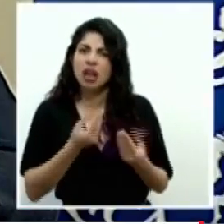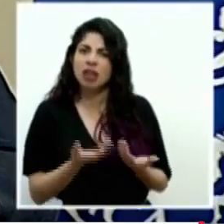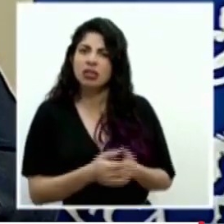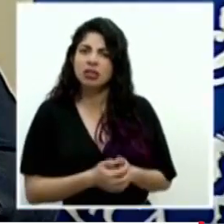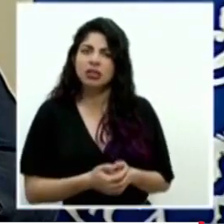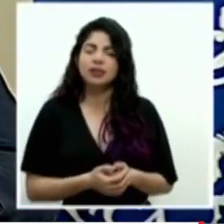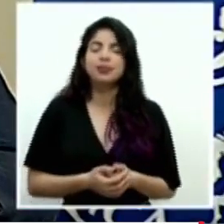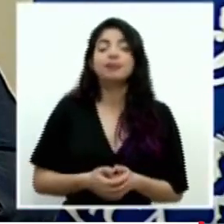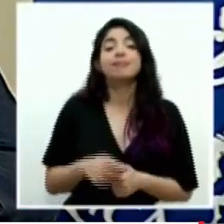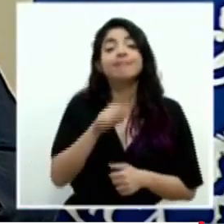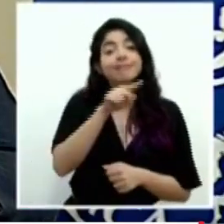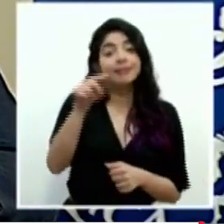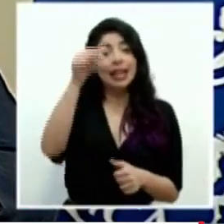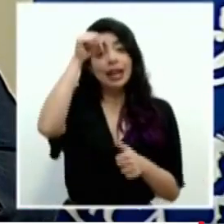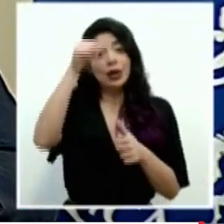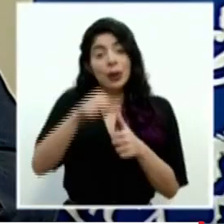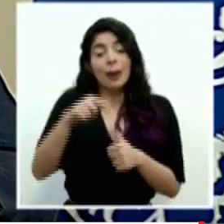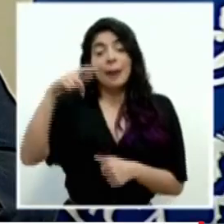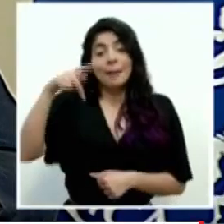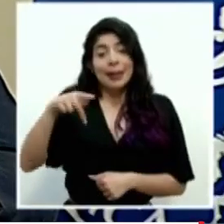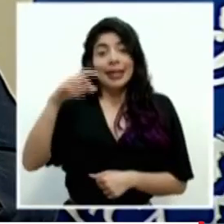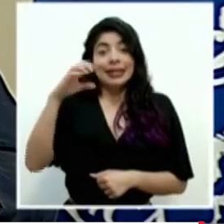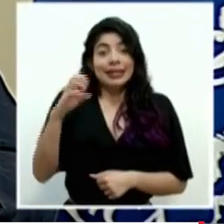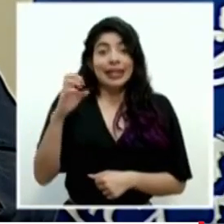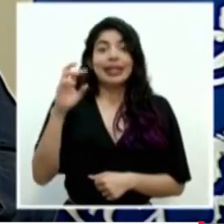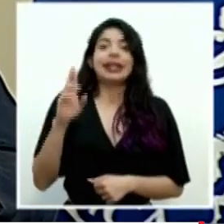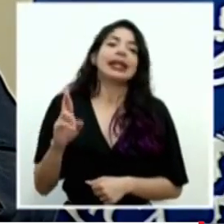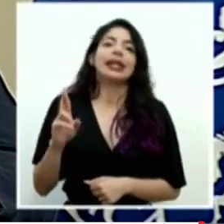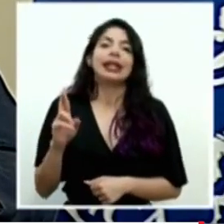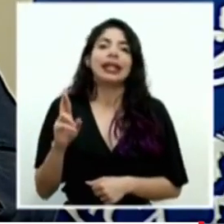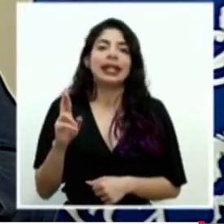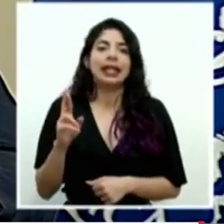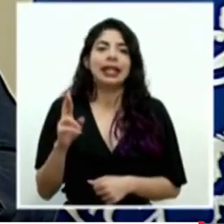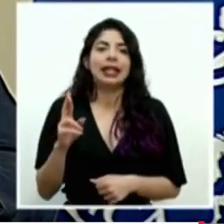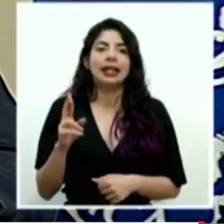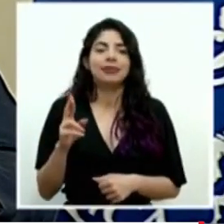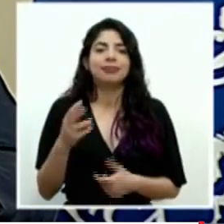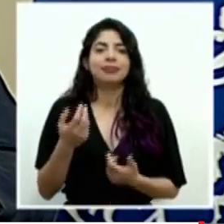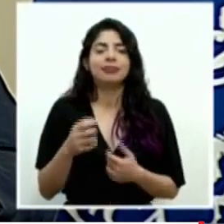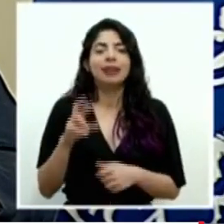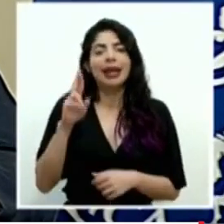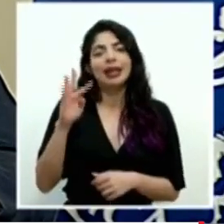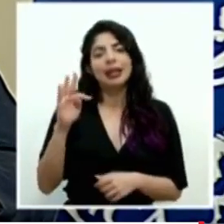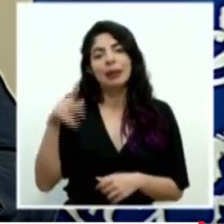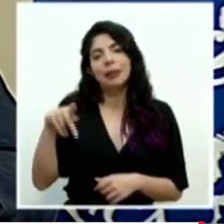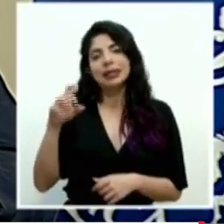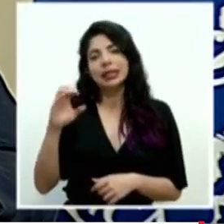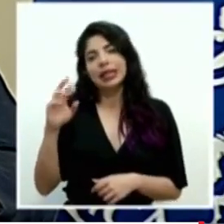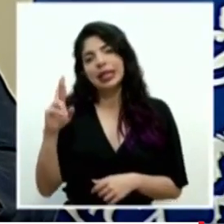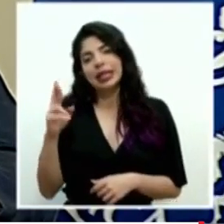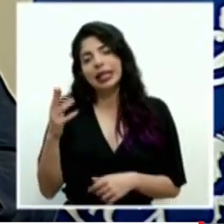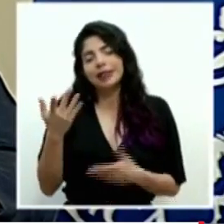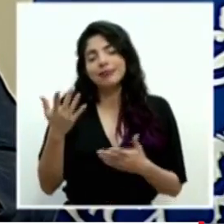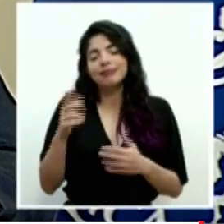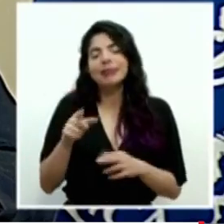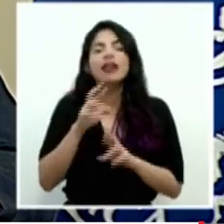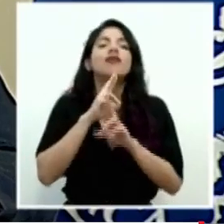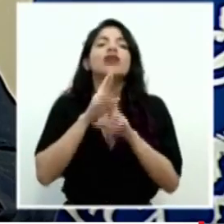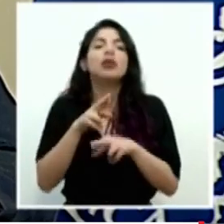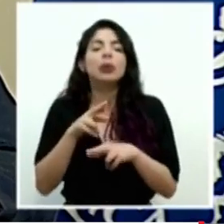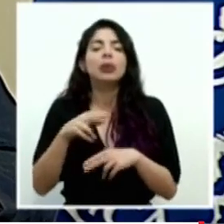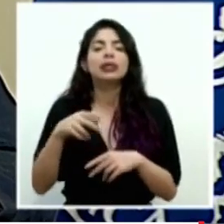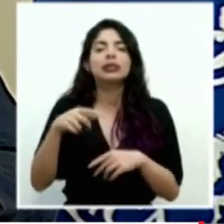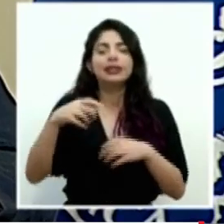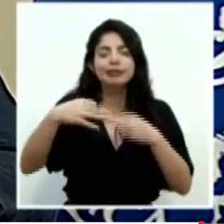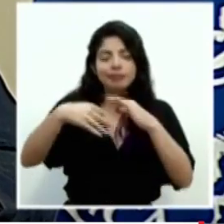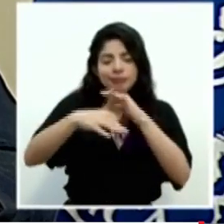Recordemos que las PCRs los RT-PCR, reacciones de